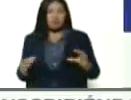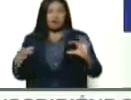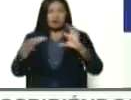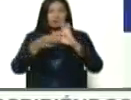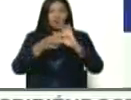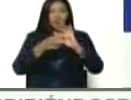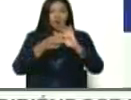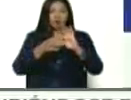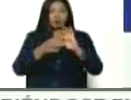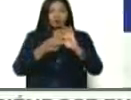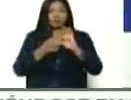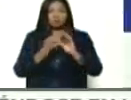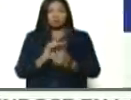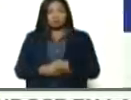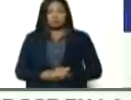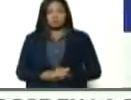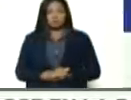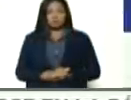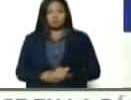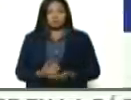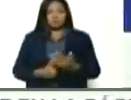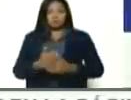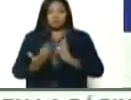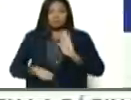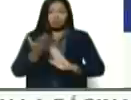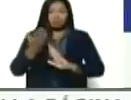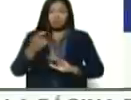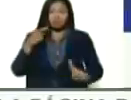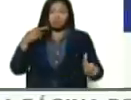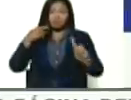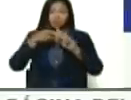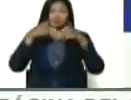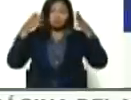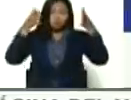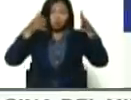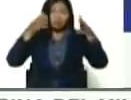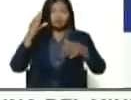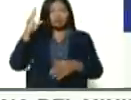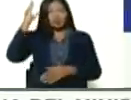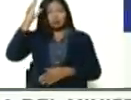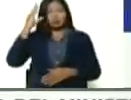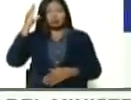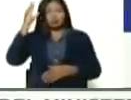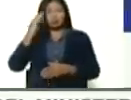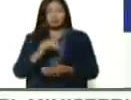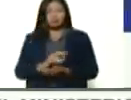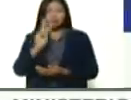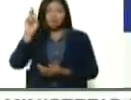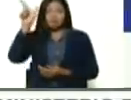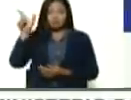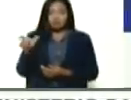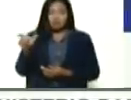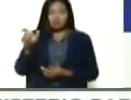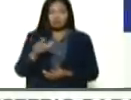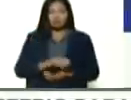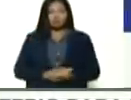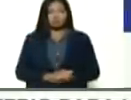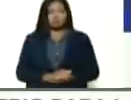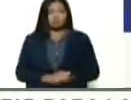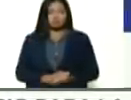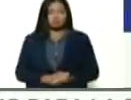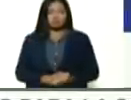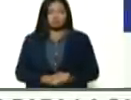y lo más importante de todo orientar la conciencia de los venezolanos y las venezolanas